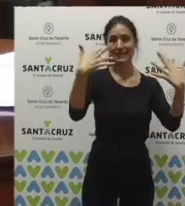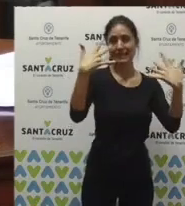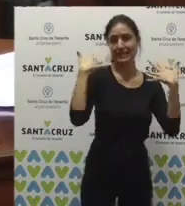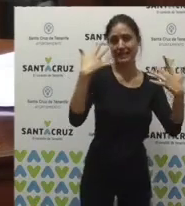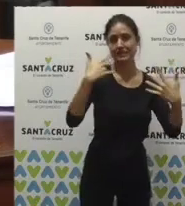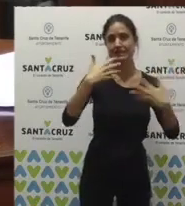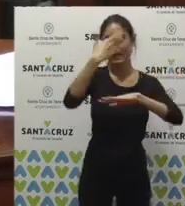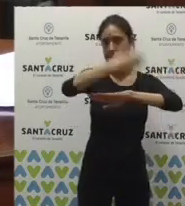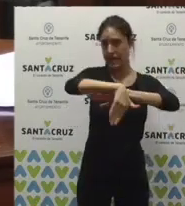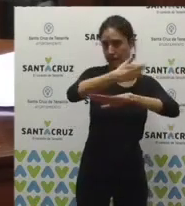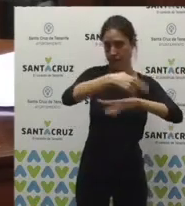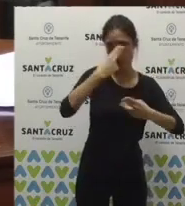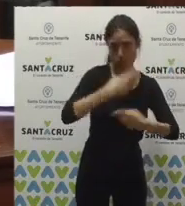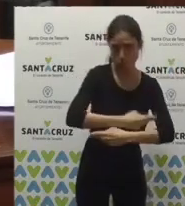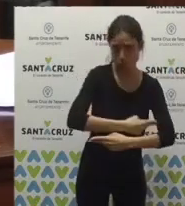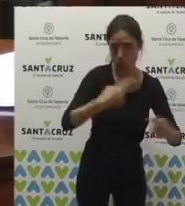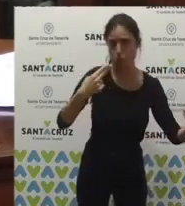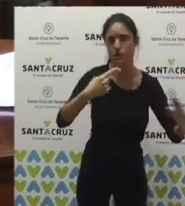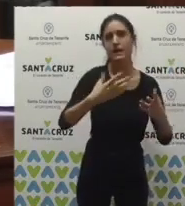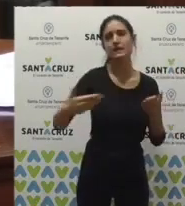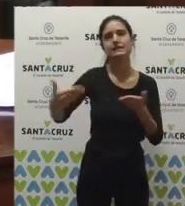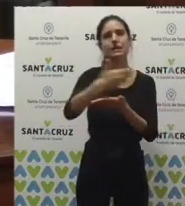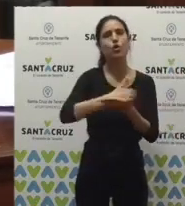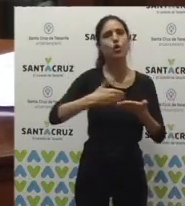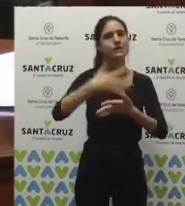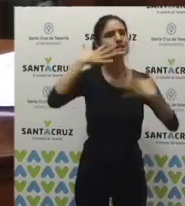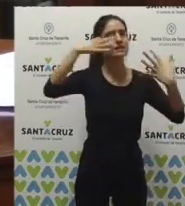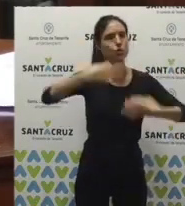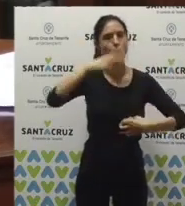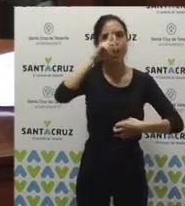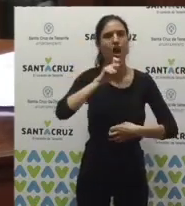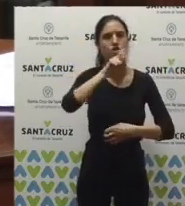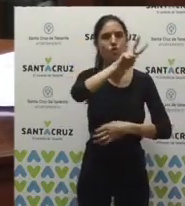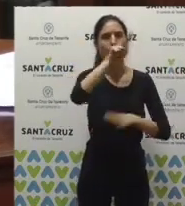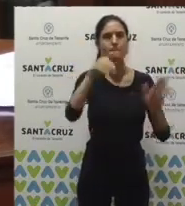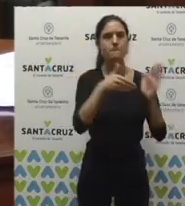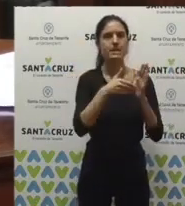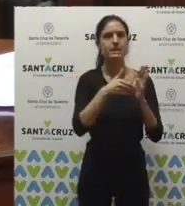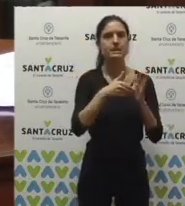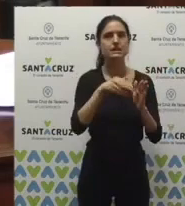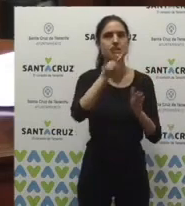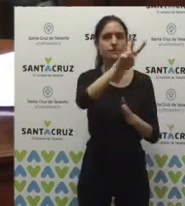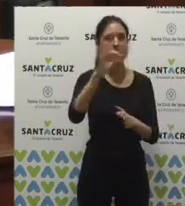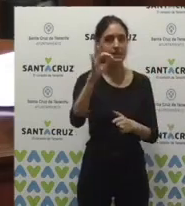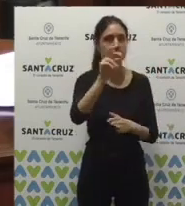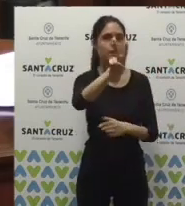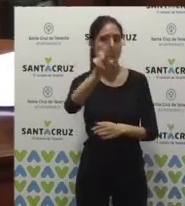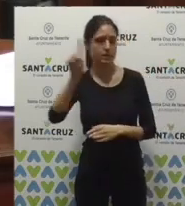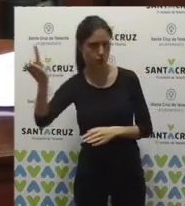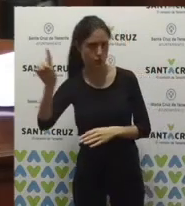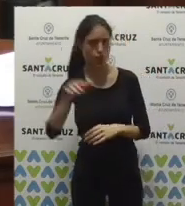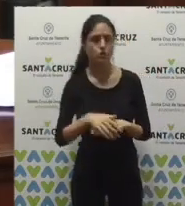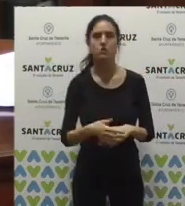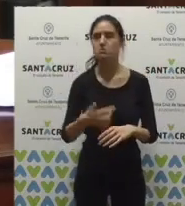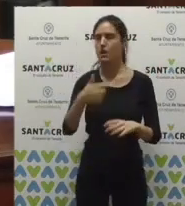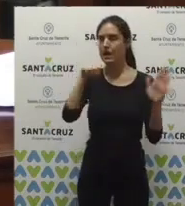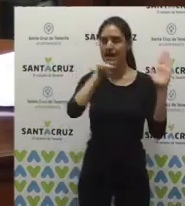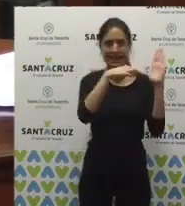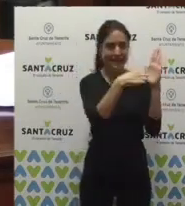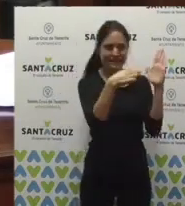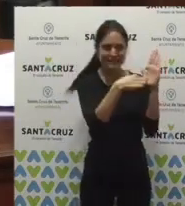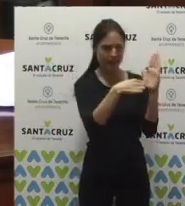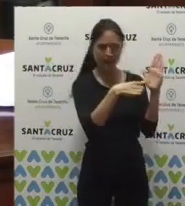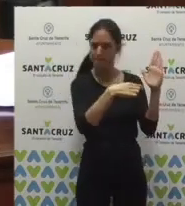años 20 20 y 21 a mí está yo creo que desde todas bueno hay muchas que me llaman la atención pero esta en concreto